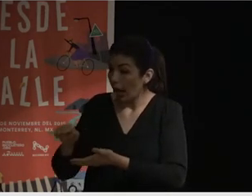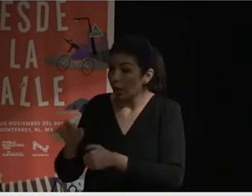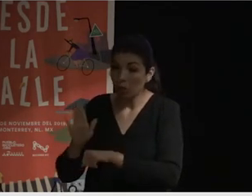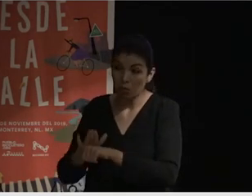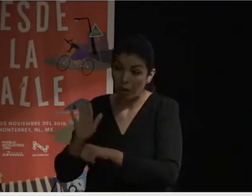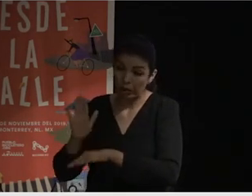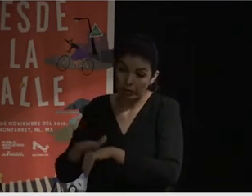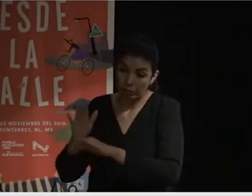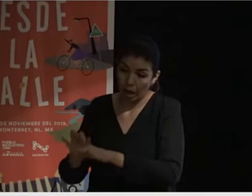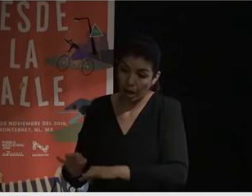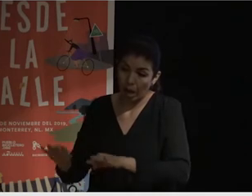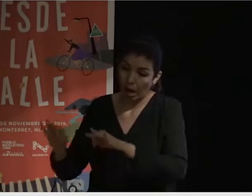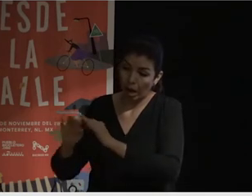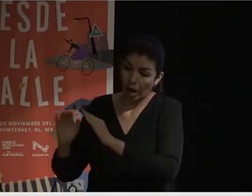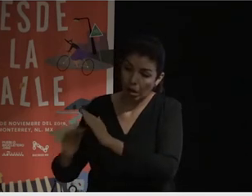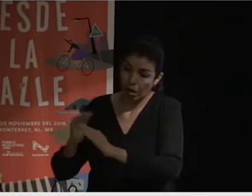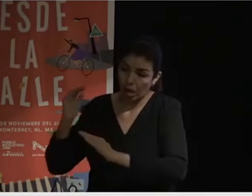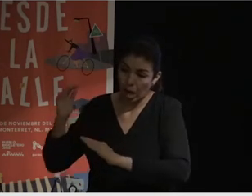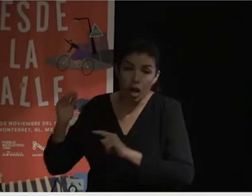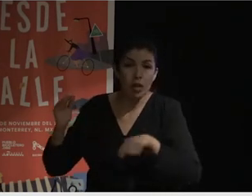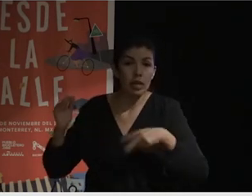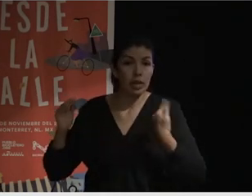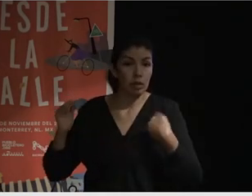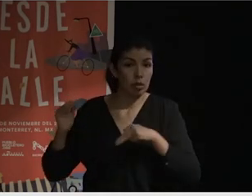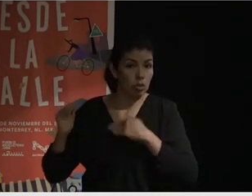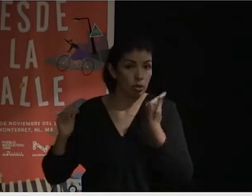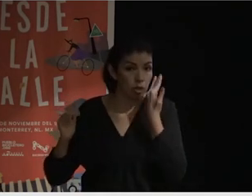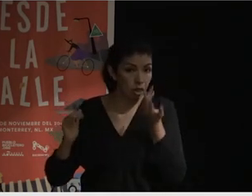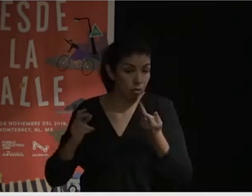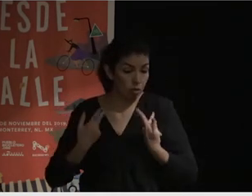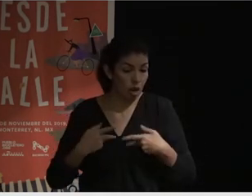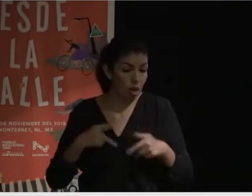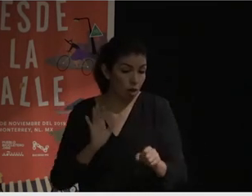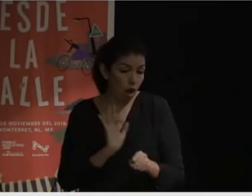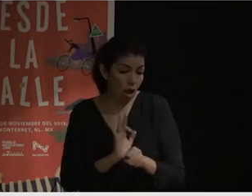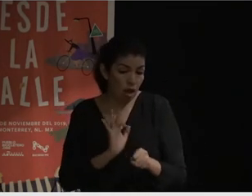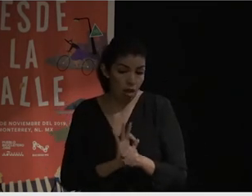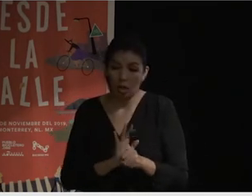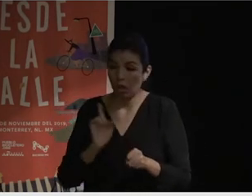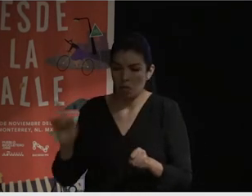en el video este que nos mostraste, Yeriel, y decir, híjole, entonces, ¿qué es lo que queremos?